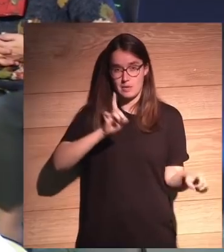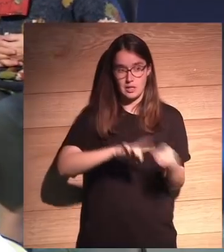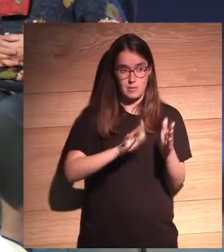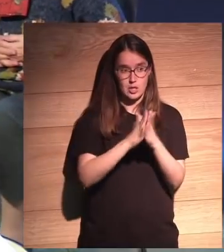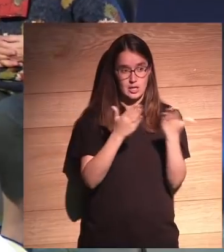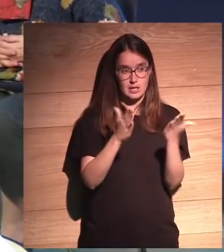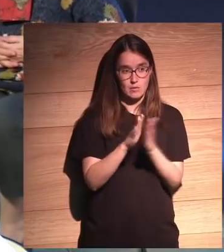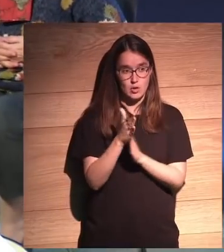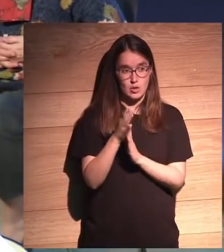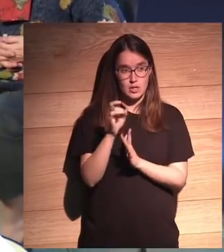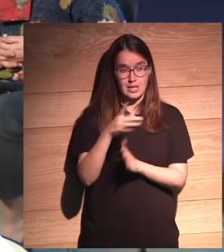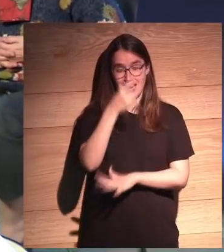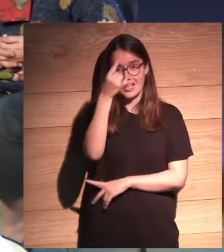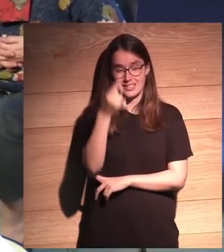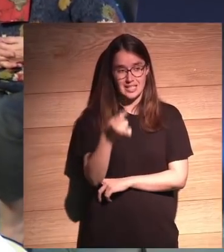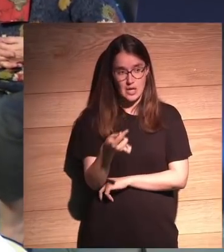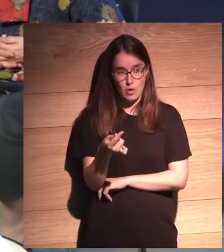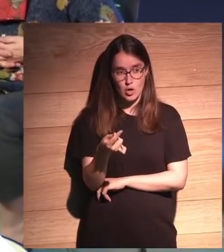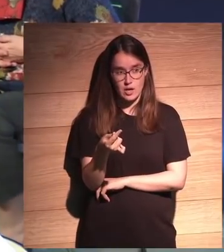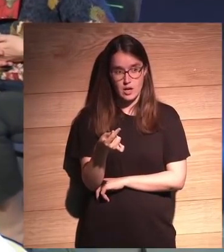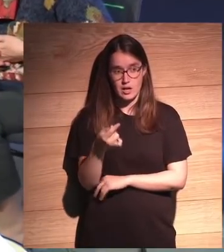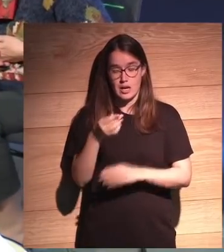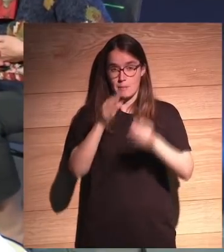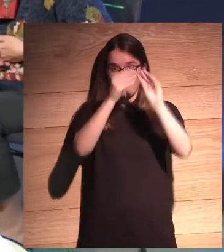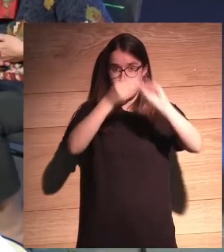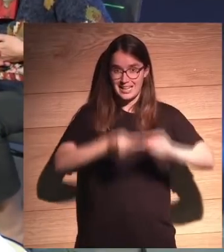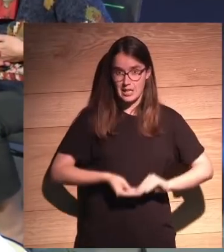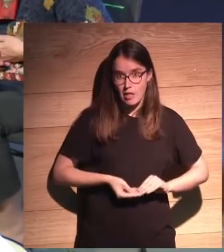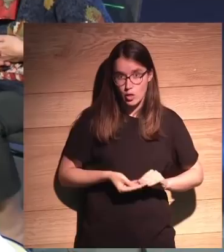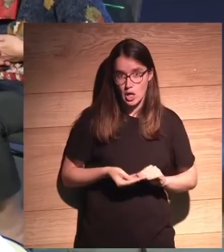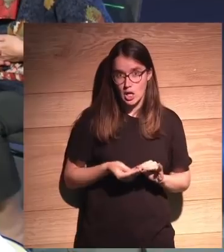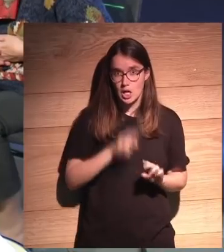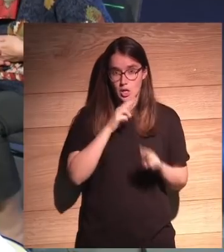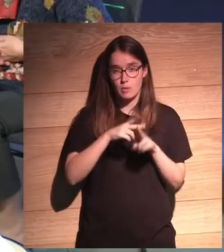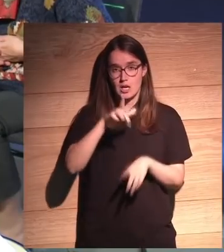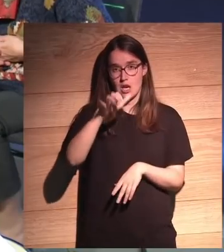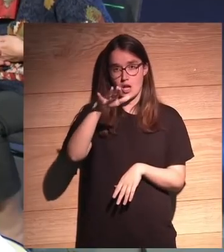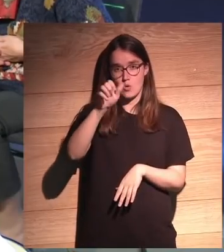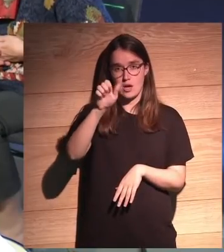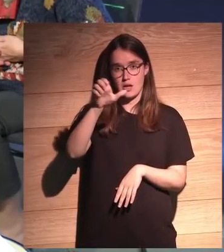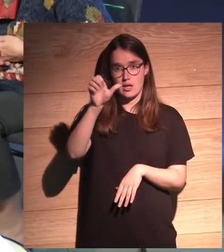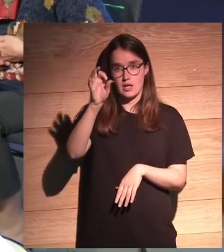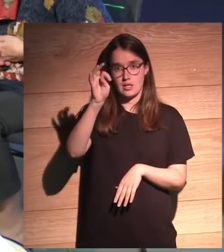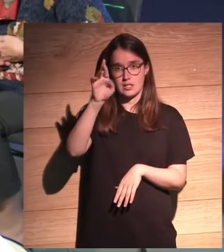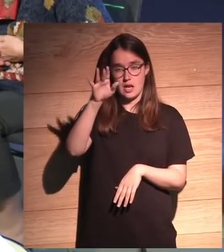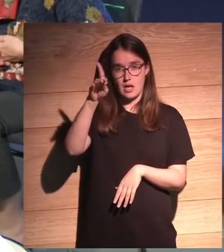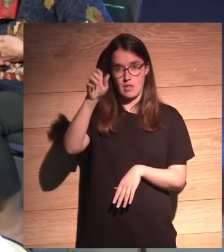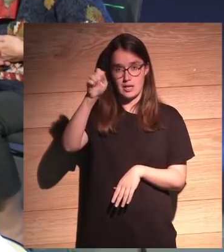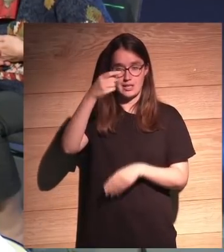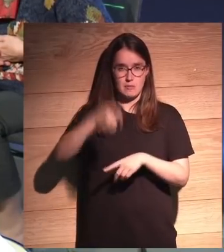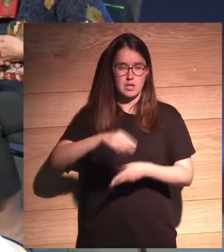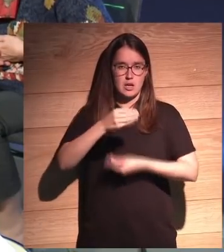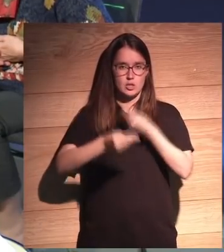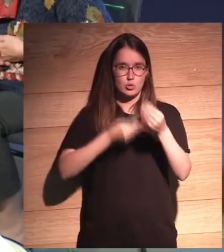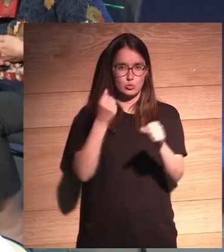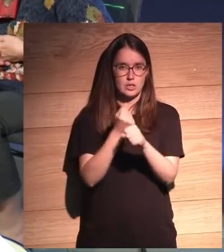participado en el libro, que es la diseñadora, maquetadora, que se llama Laura Estrada, que también ha hecho un